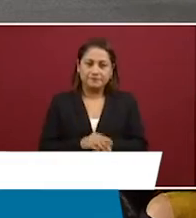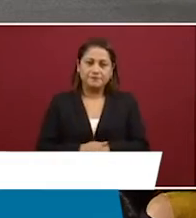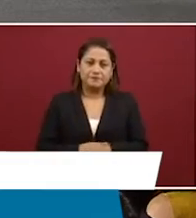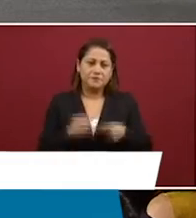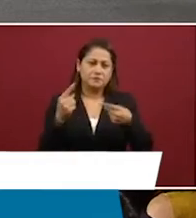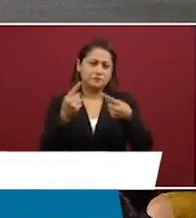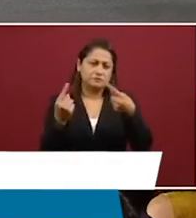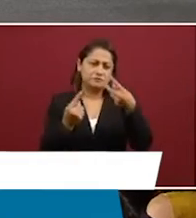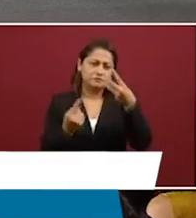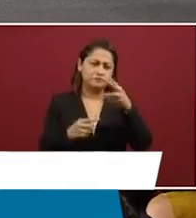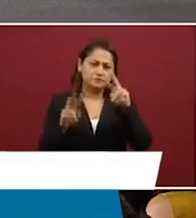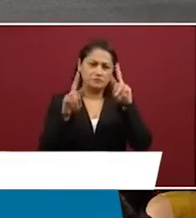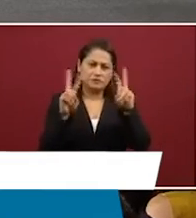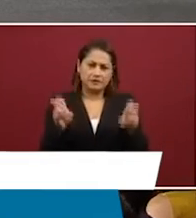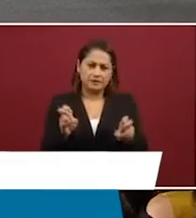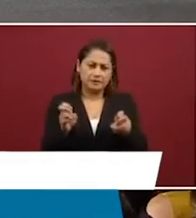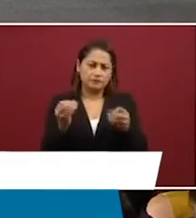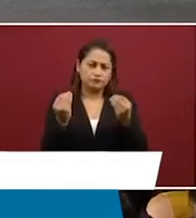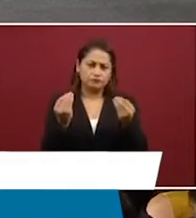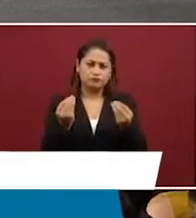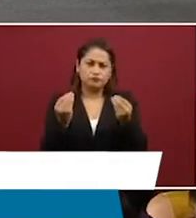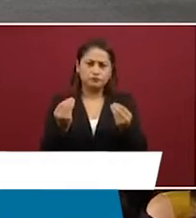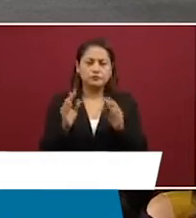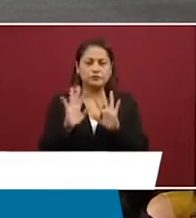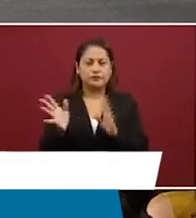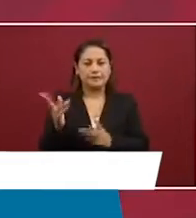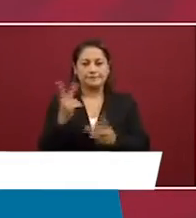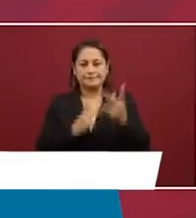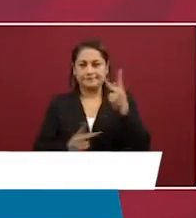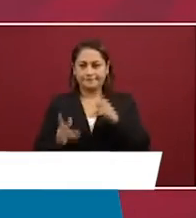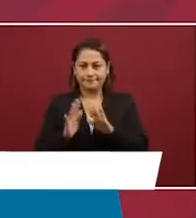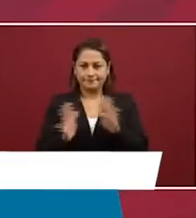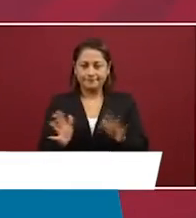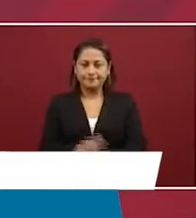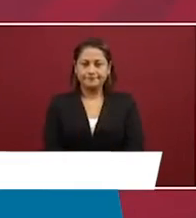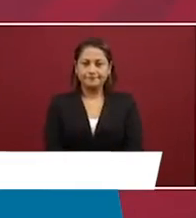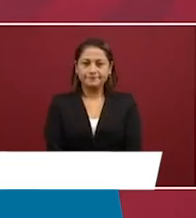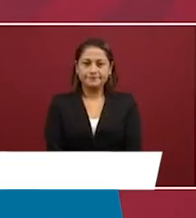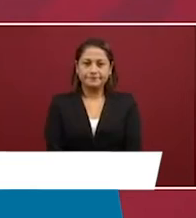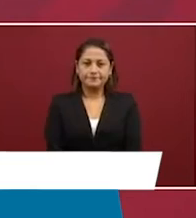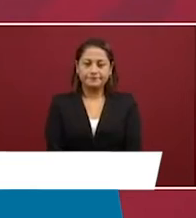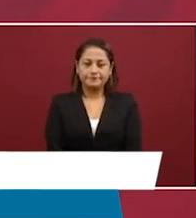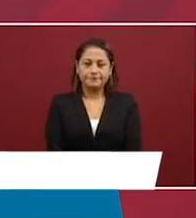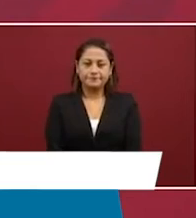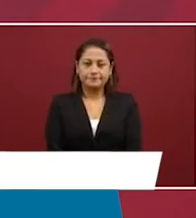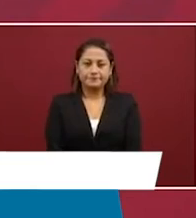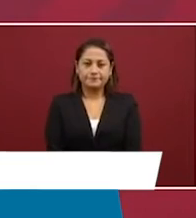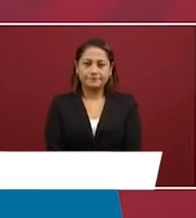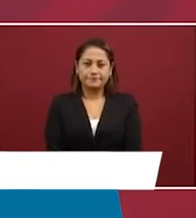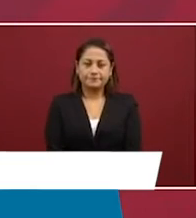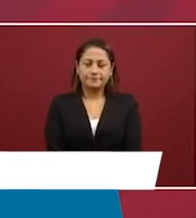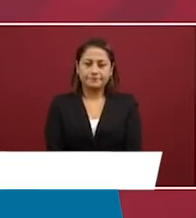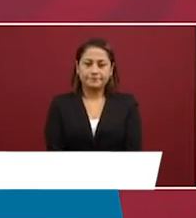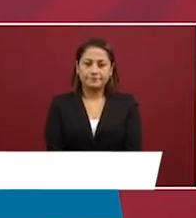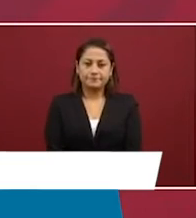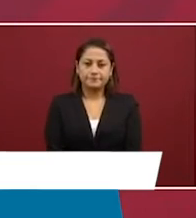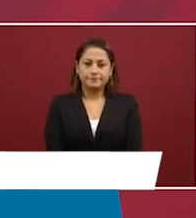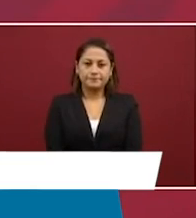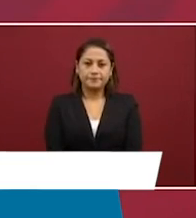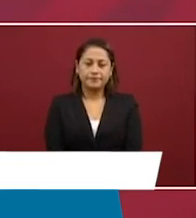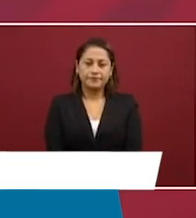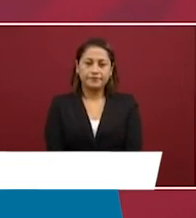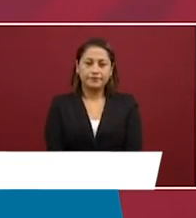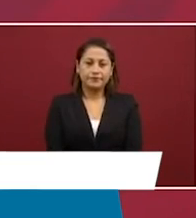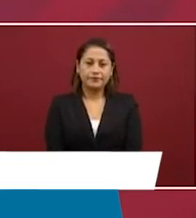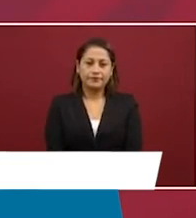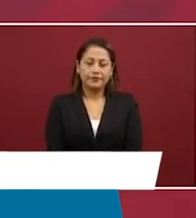en el mes de septiembre, una vez que se cumplan los 3 meses de aplicación del plan migratorio, ya sea en Washington o en la